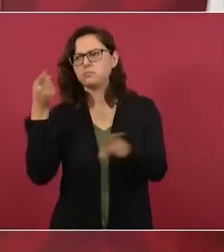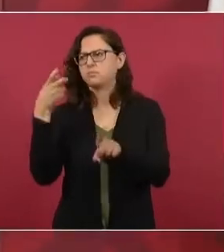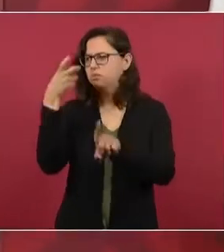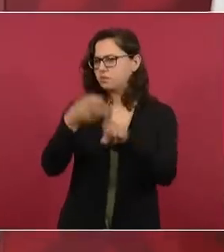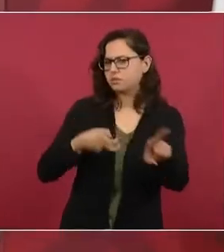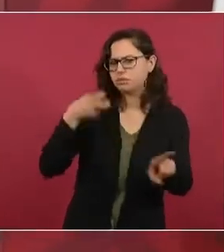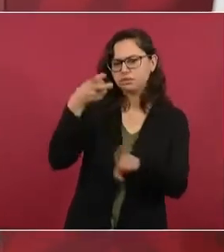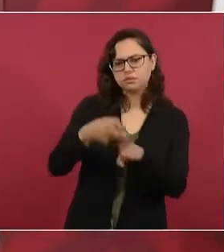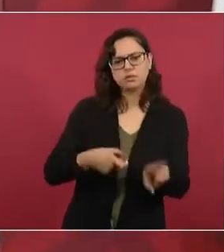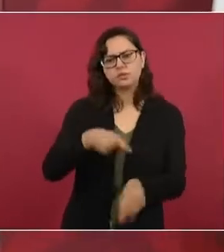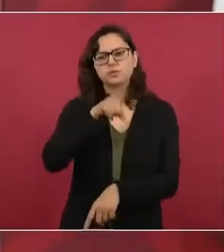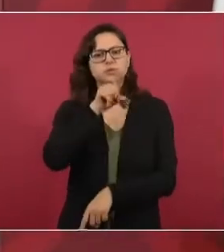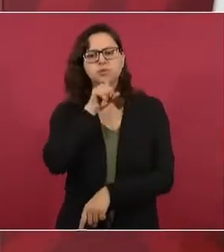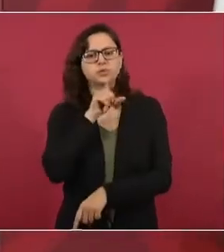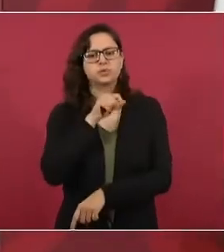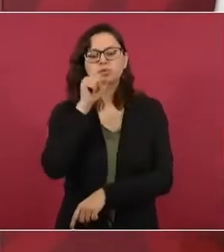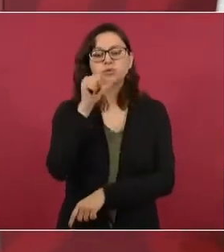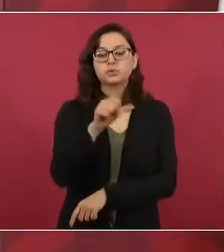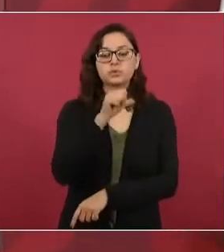sino